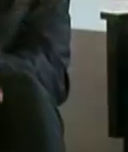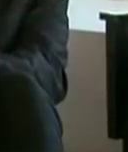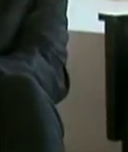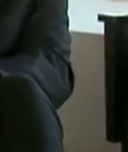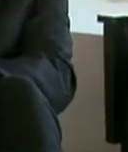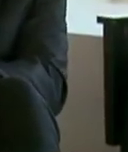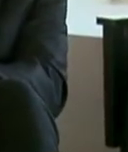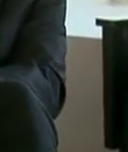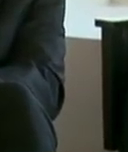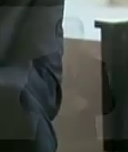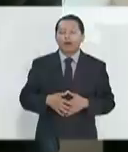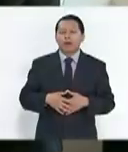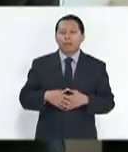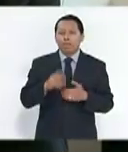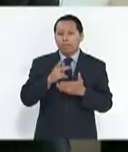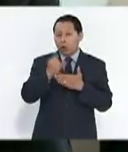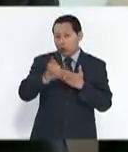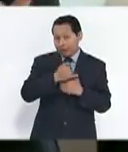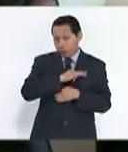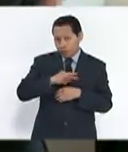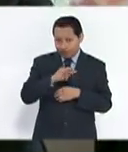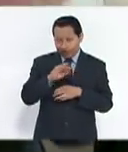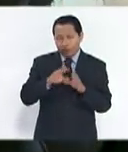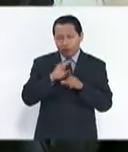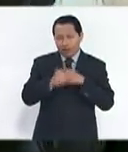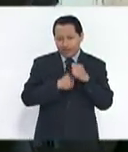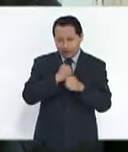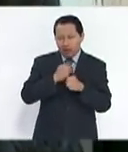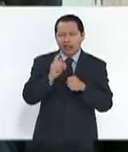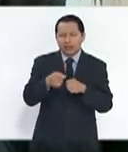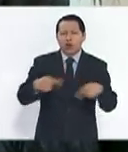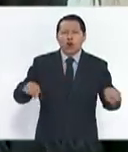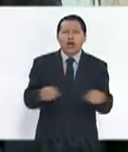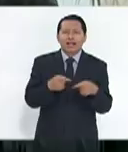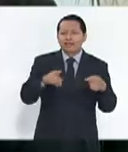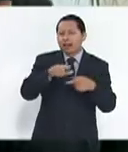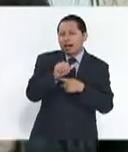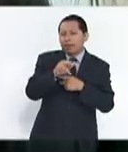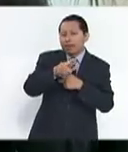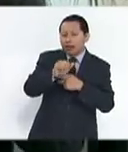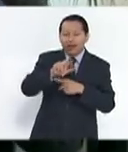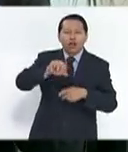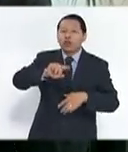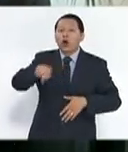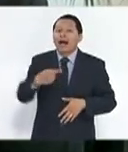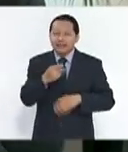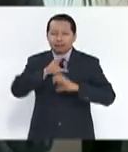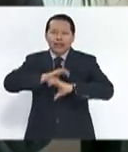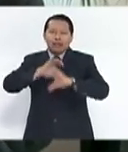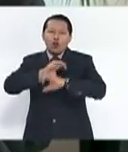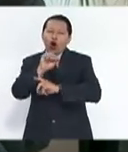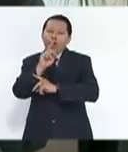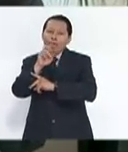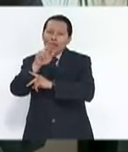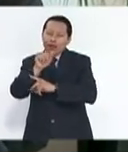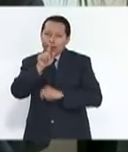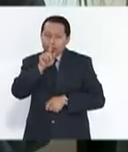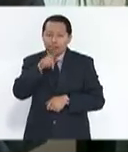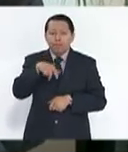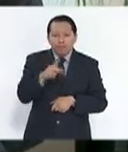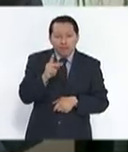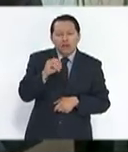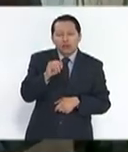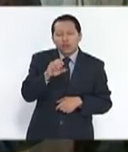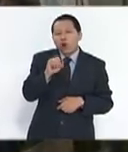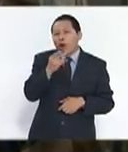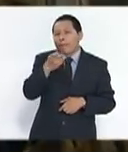El proyecto es un título anual, no hay que olvidar que es una orquesta de cámara, no somos una casa de ópera, ¿no? Pero sí, en ese sentido, la ópera de